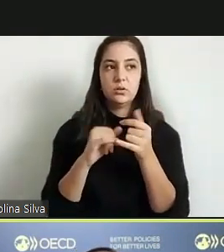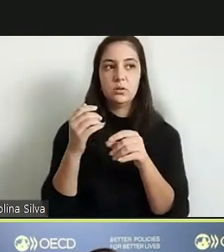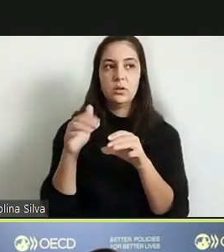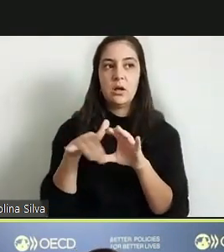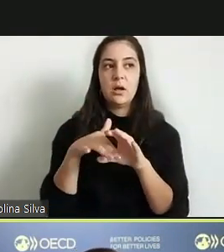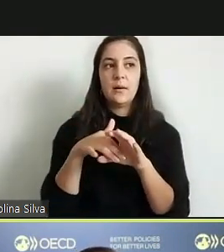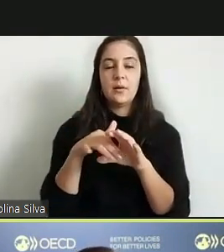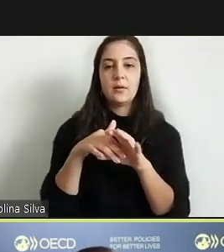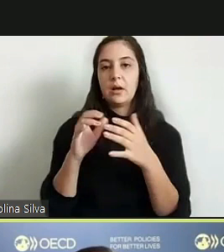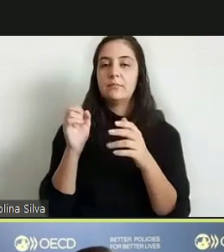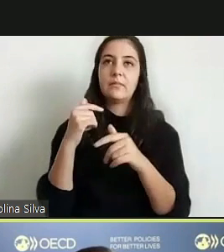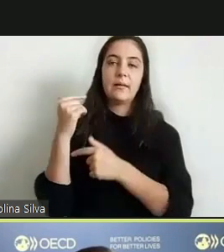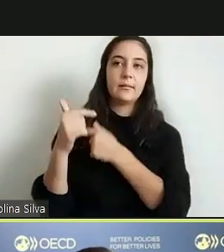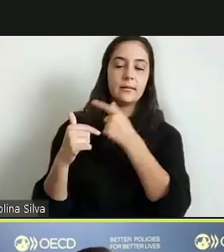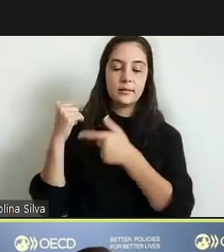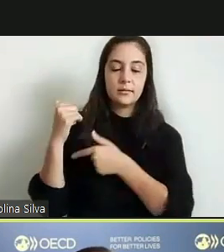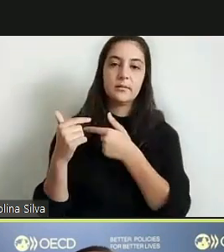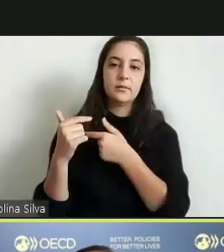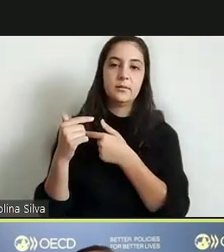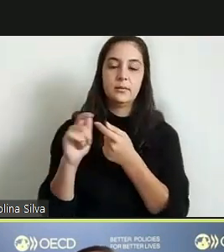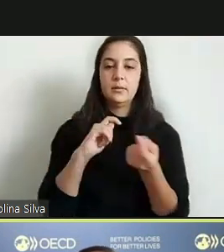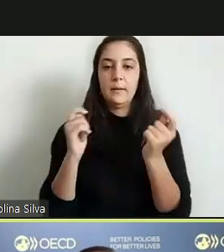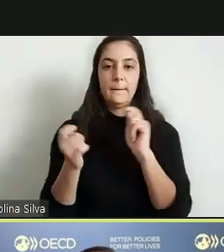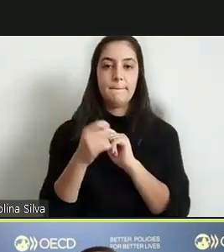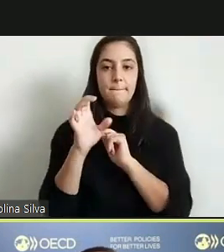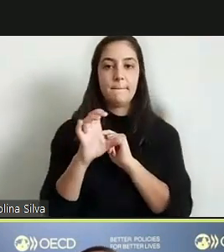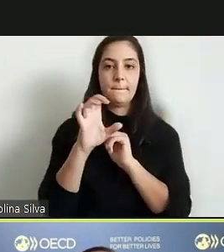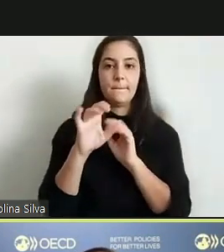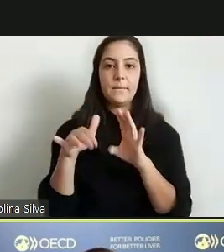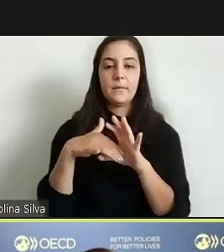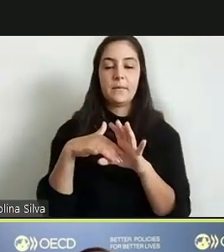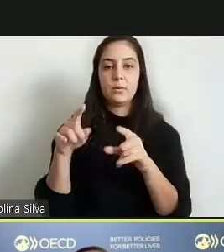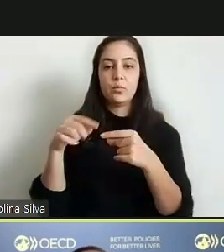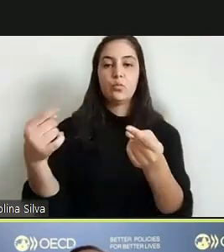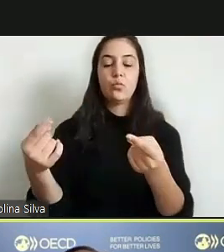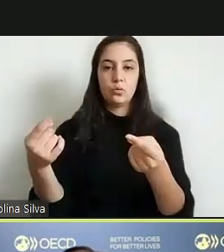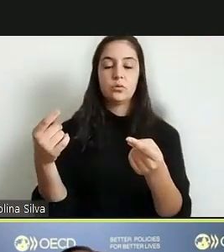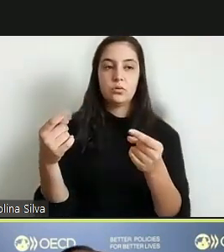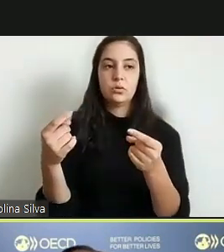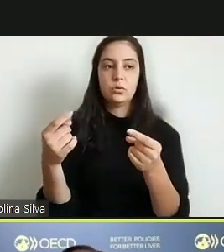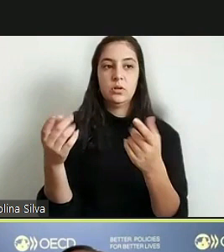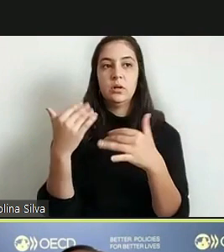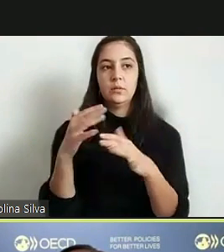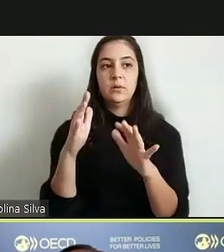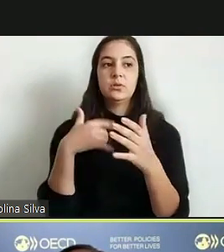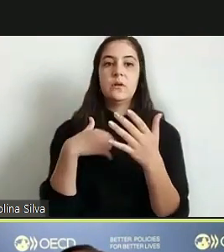participación tradicional, en vez de nuevas formas de participación por ahí de vía más digital, como postear